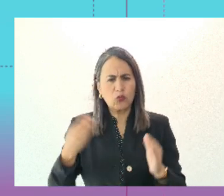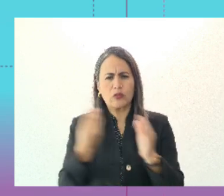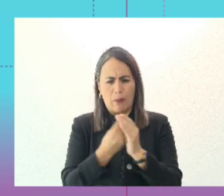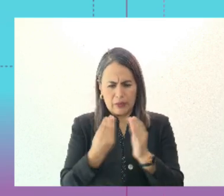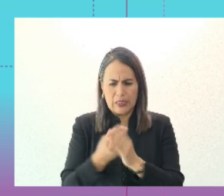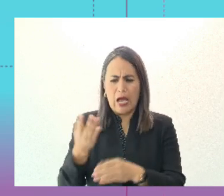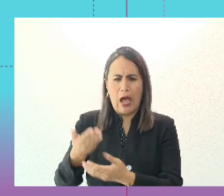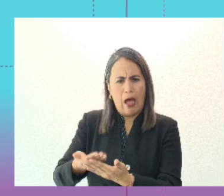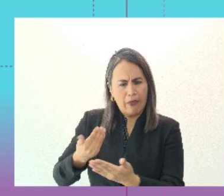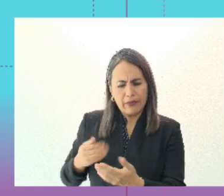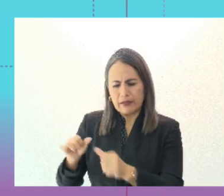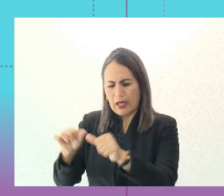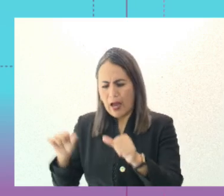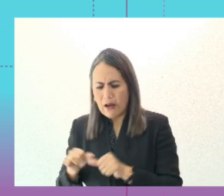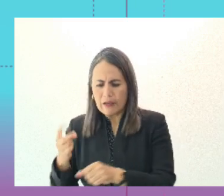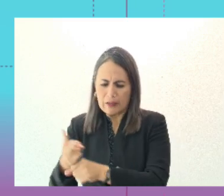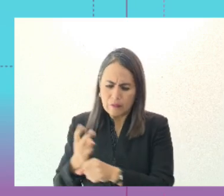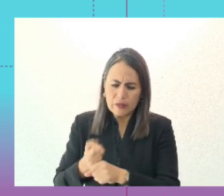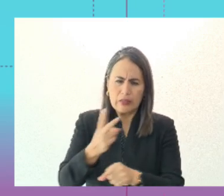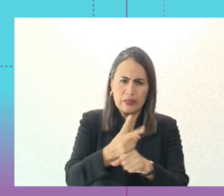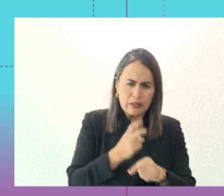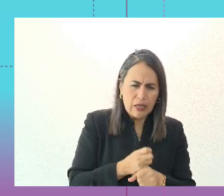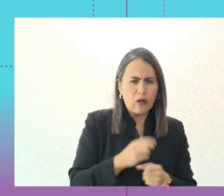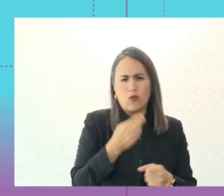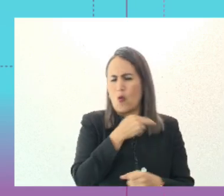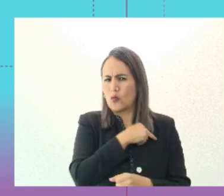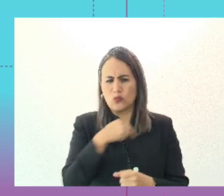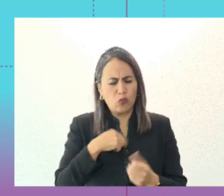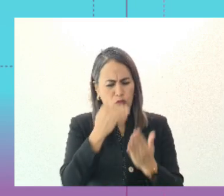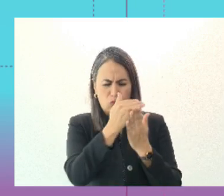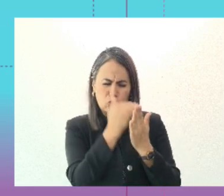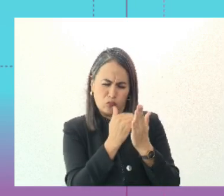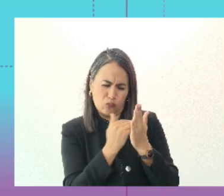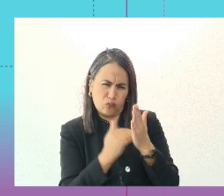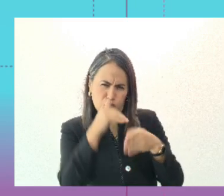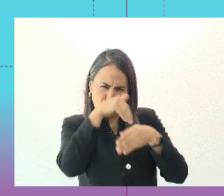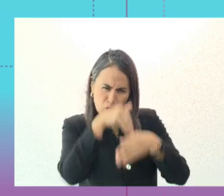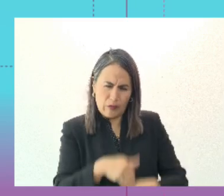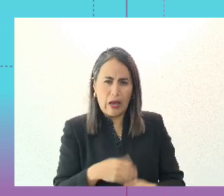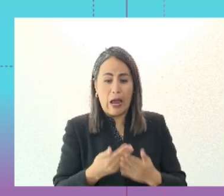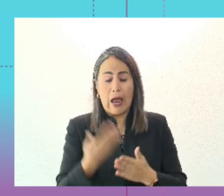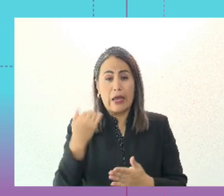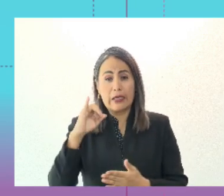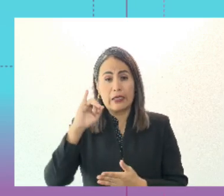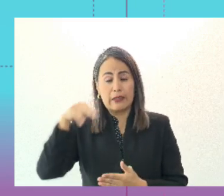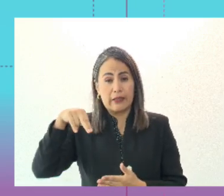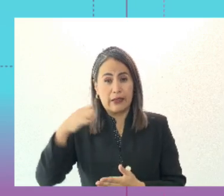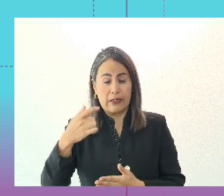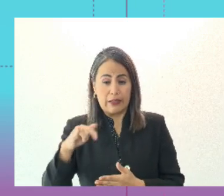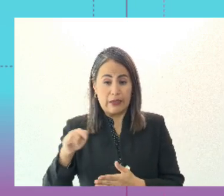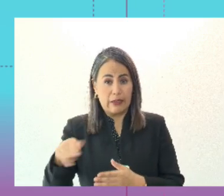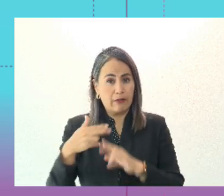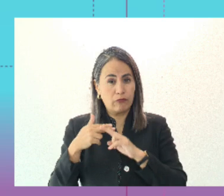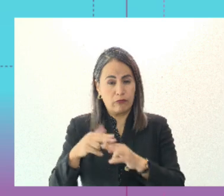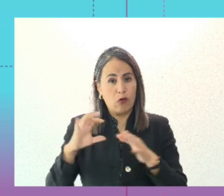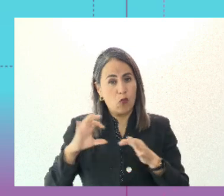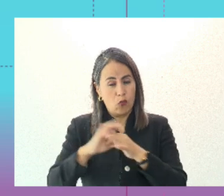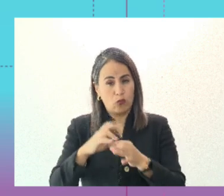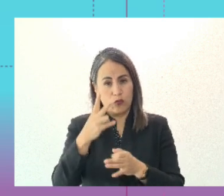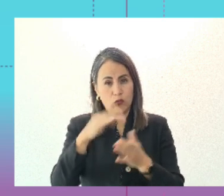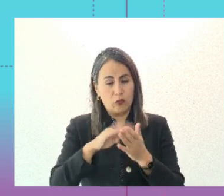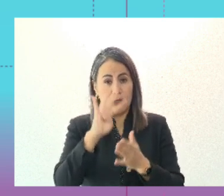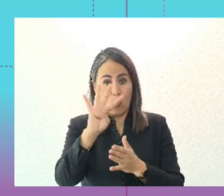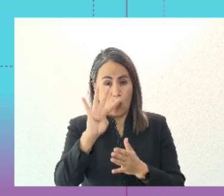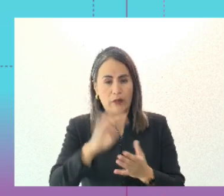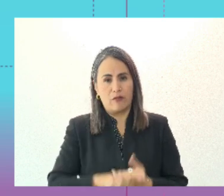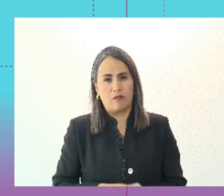áreas, sí, visitábamos a las áreas también, hacíamos todo el proceso. INEGI está en este tema desde 2004. El AGN es testigo de